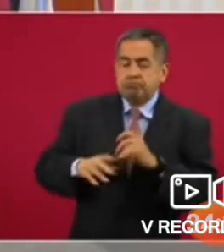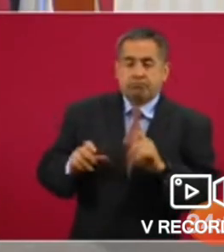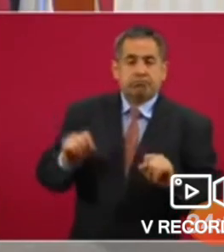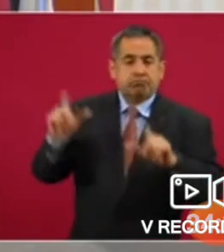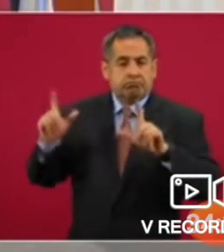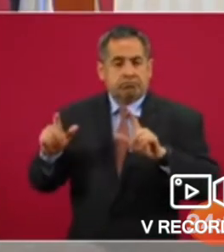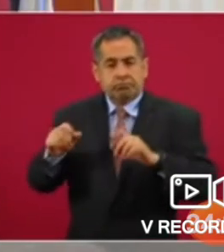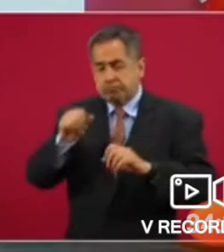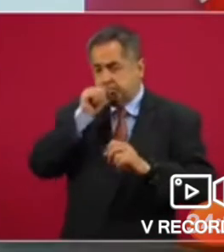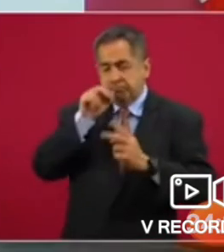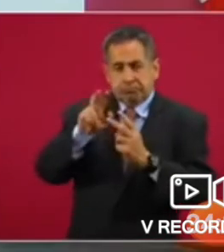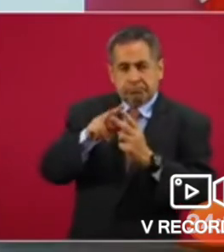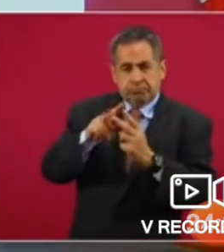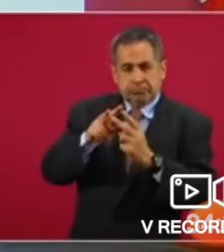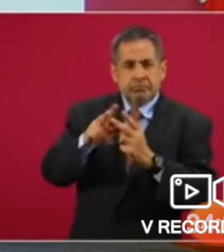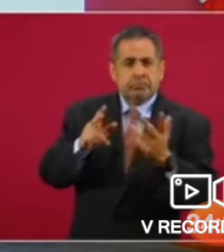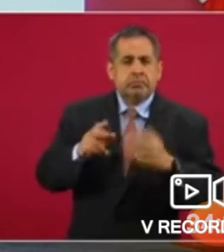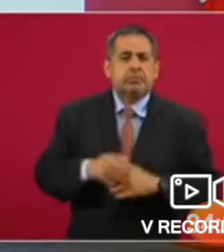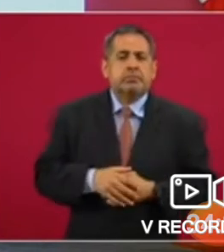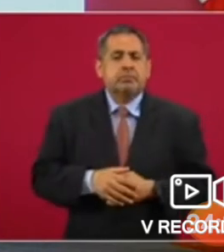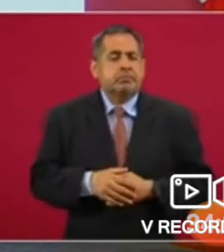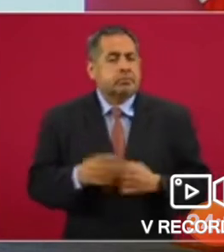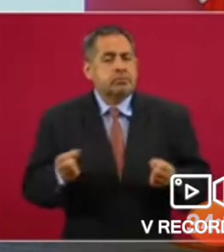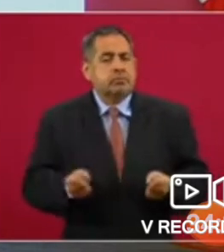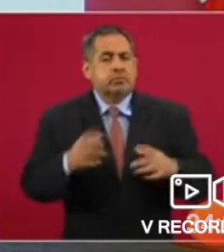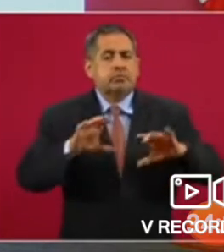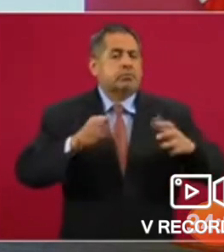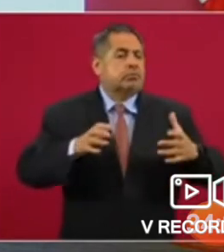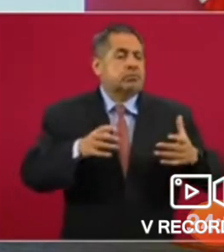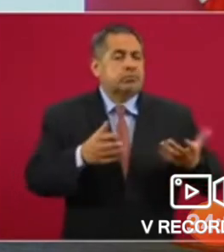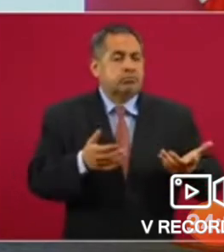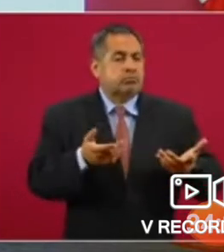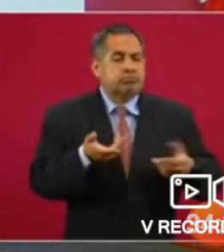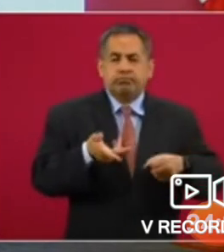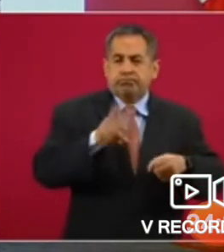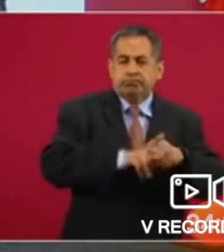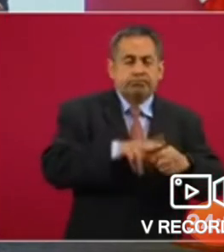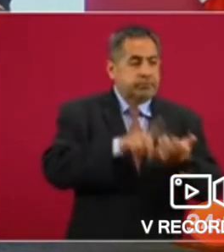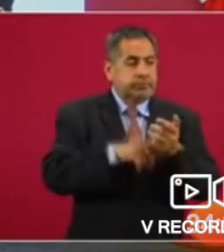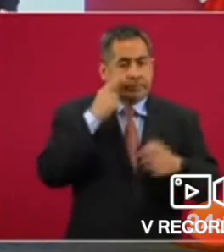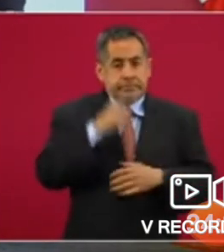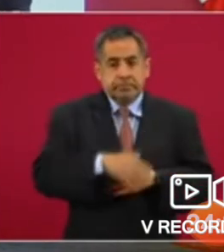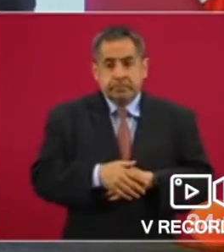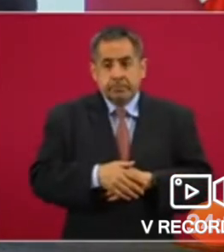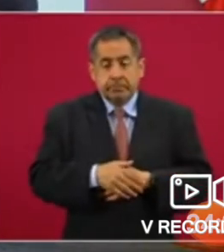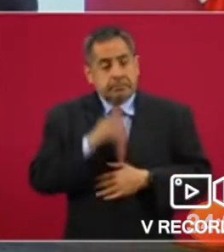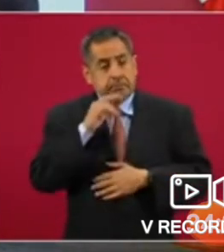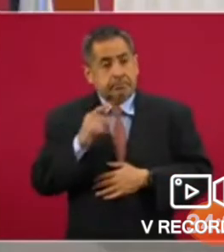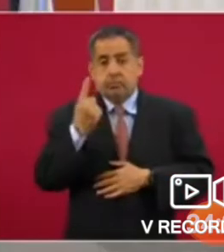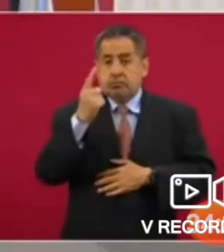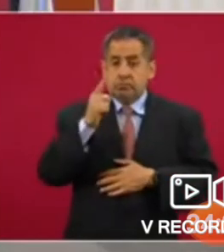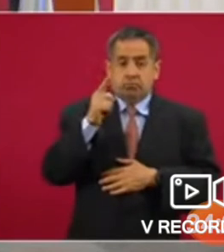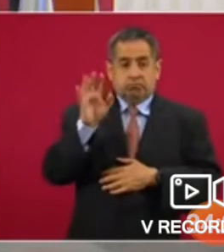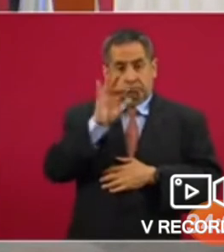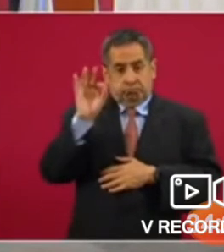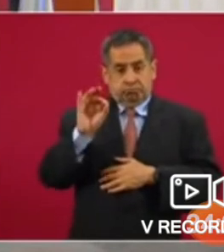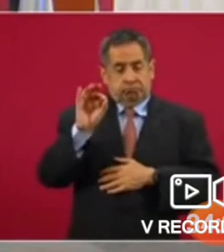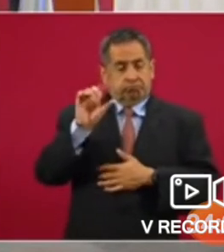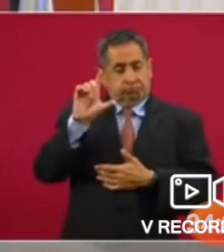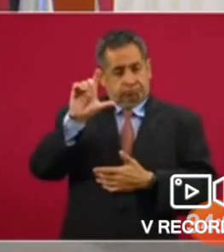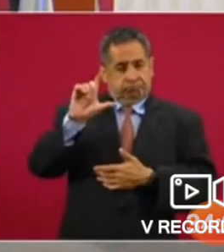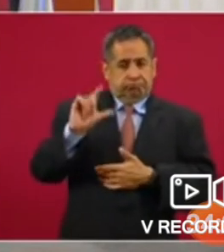dos indicadores de ocupación hospitalaria. En esta gráfica se puede ver que también ya bajamos un punto porcentual